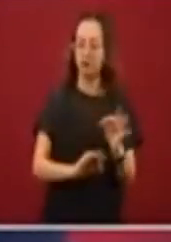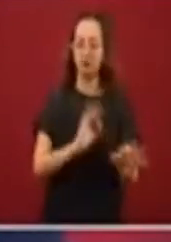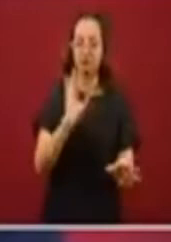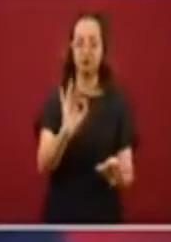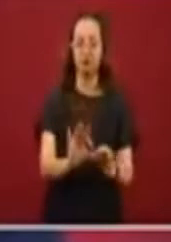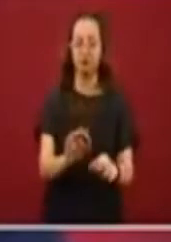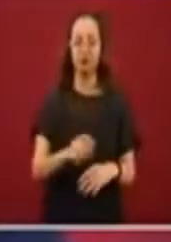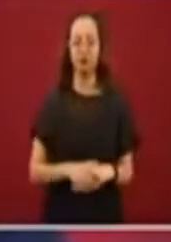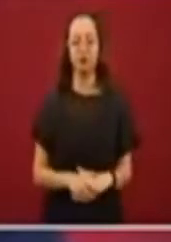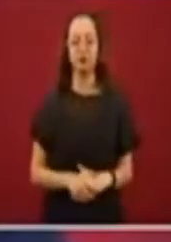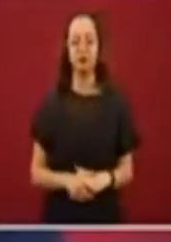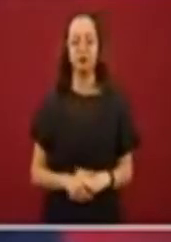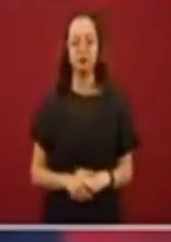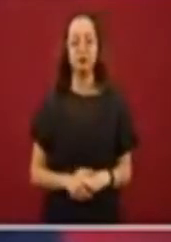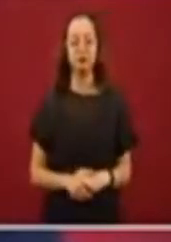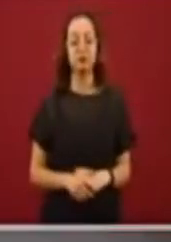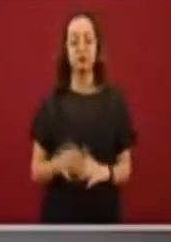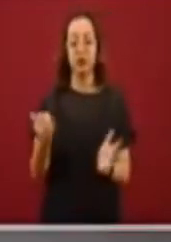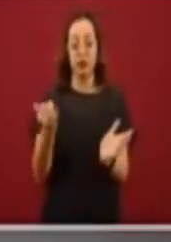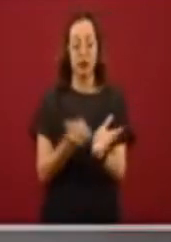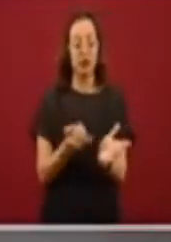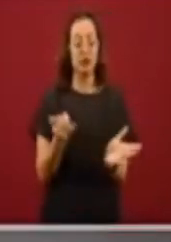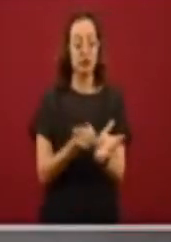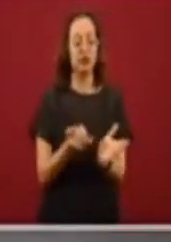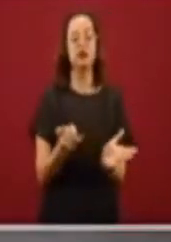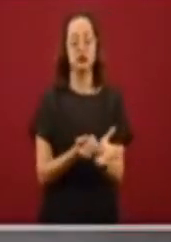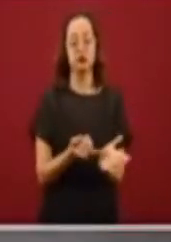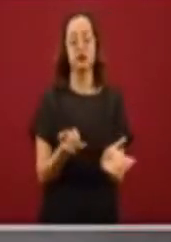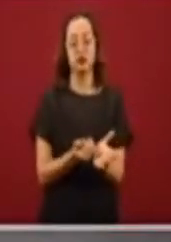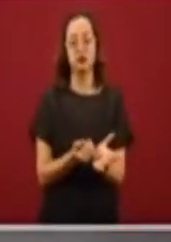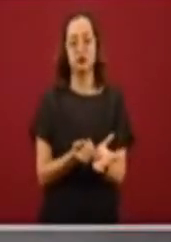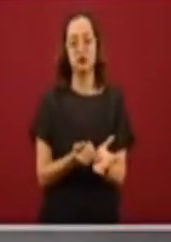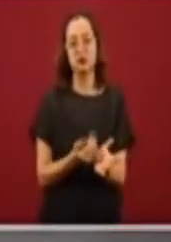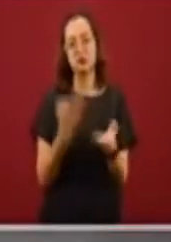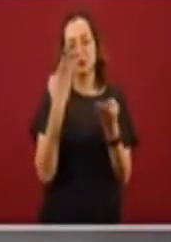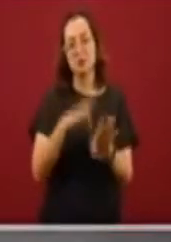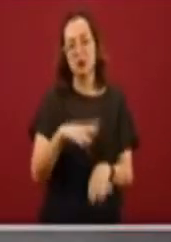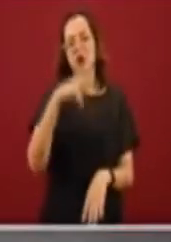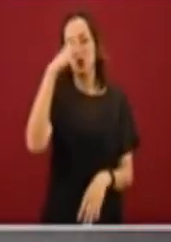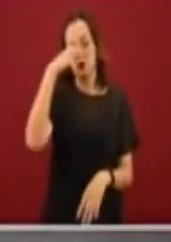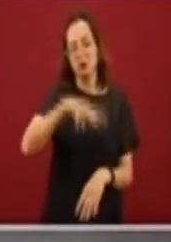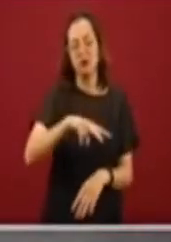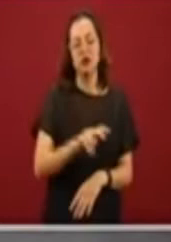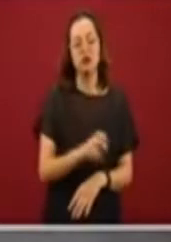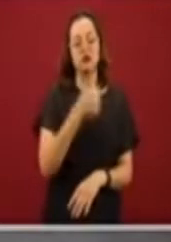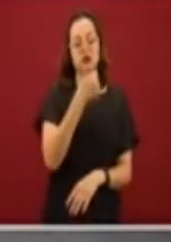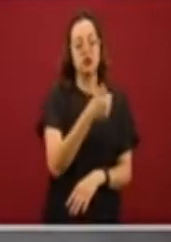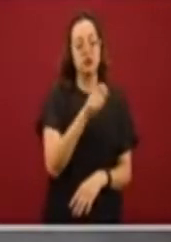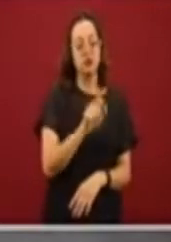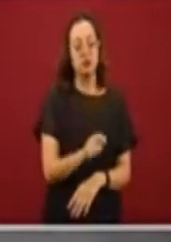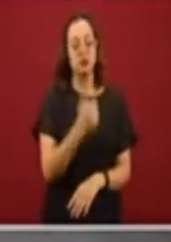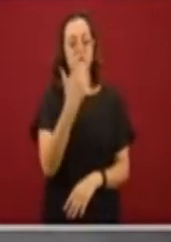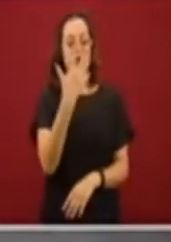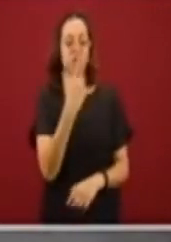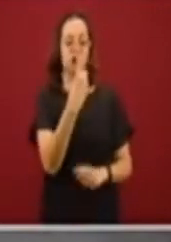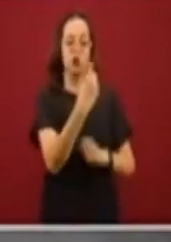Con el interés del Banco de México, 6.5 anual